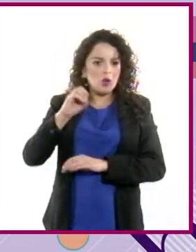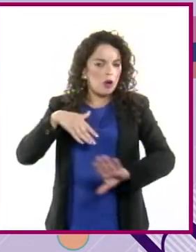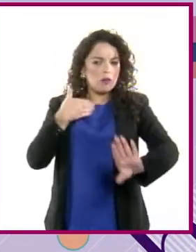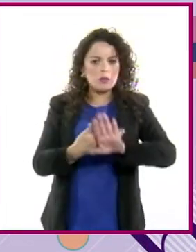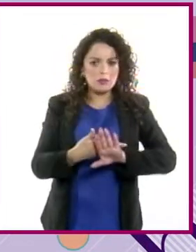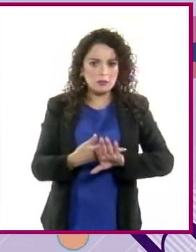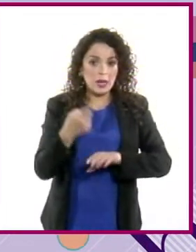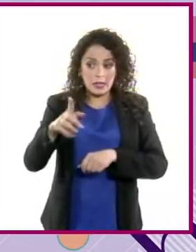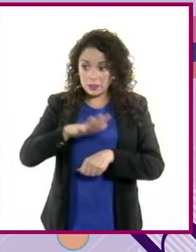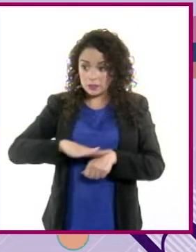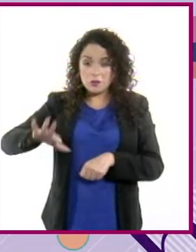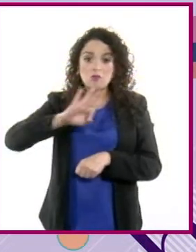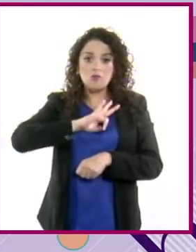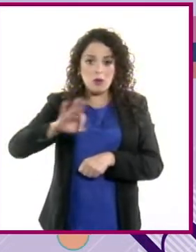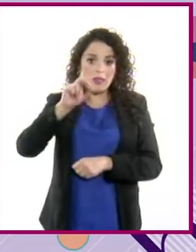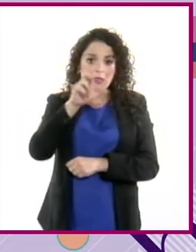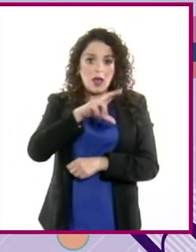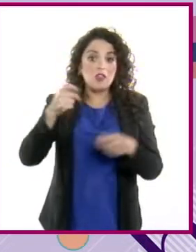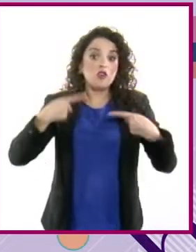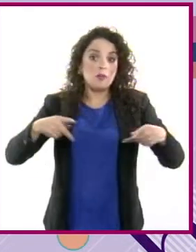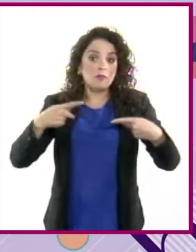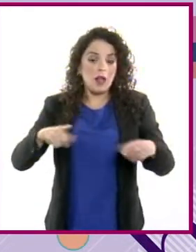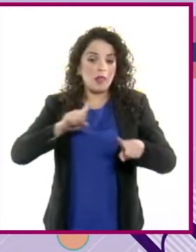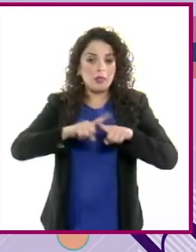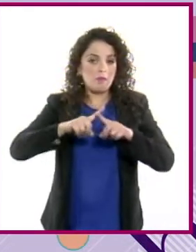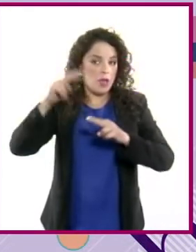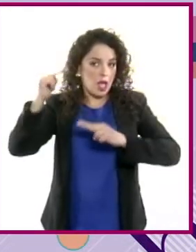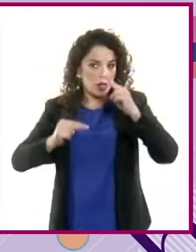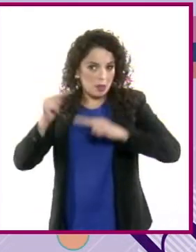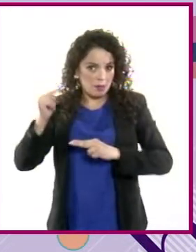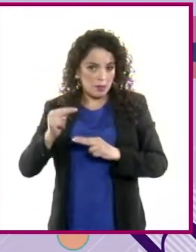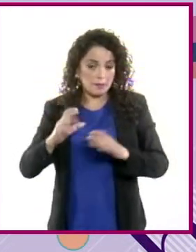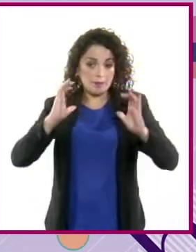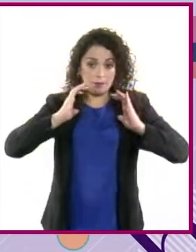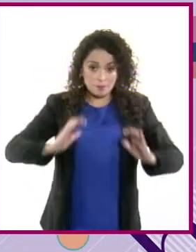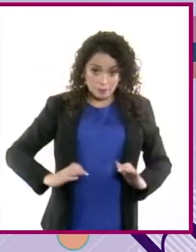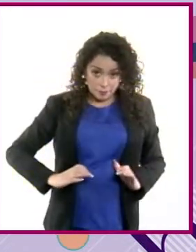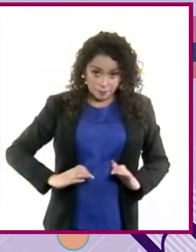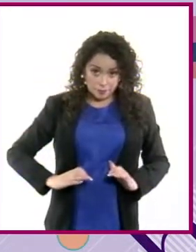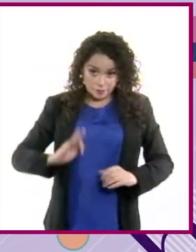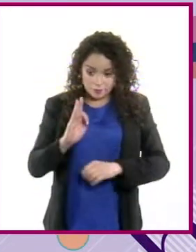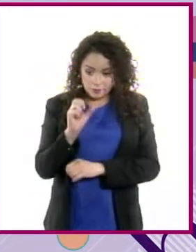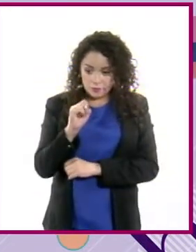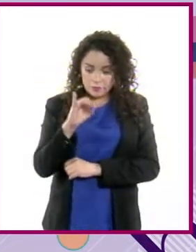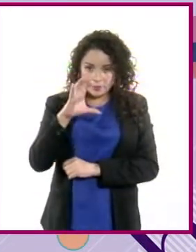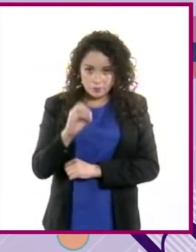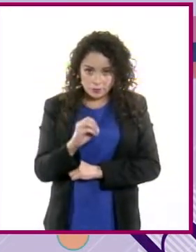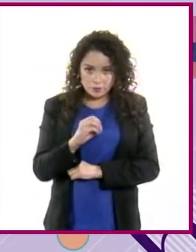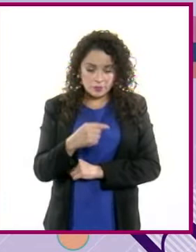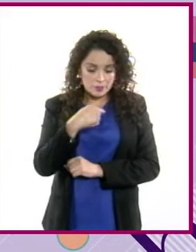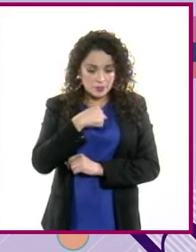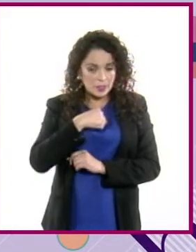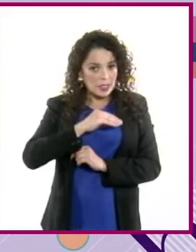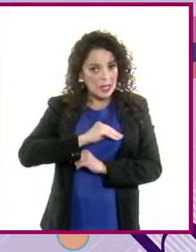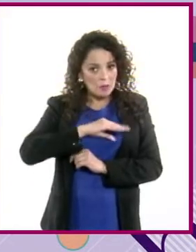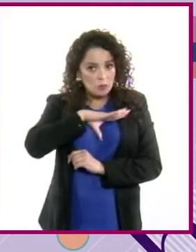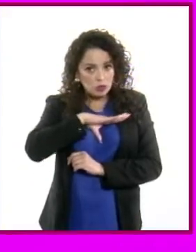puede afectar a una persona en los niveles físico, emocional y mental.